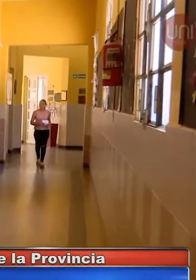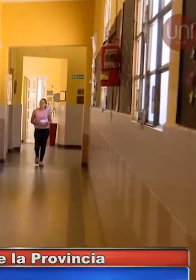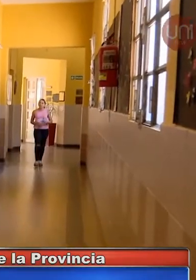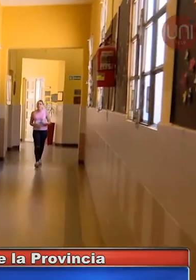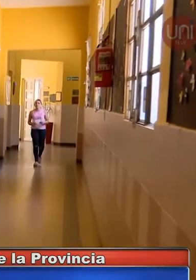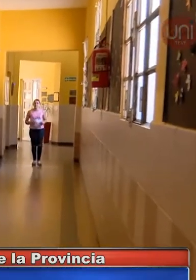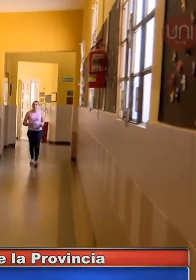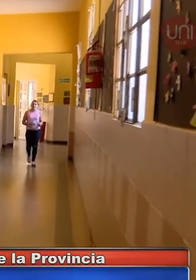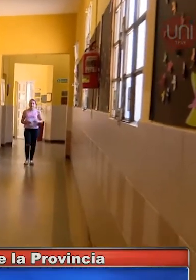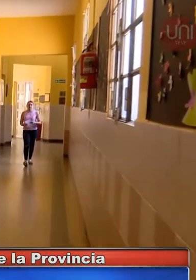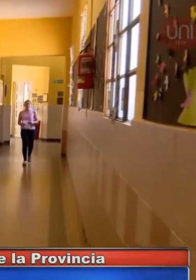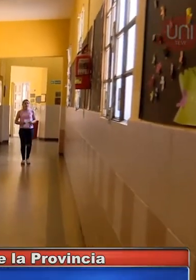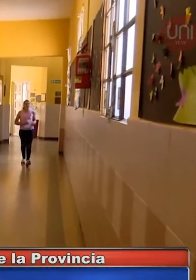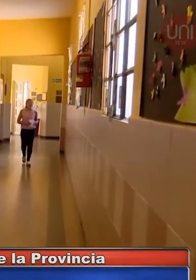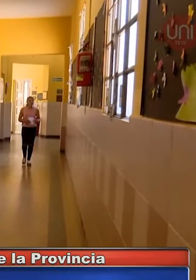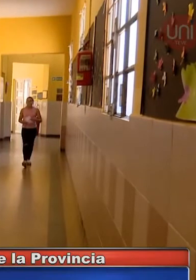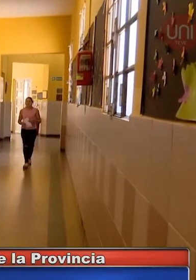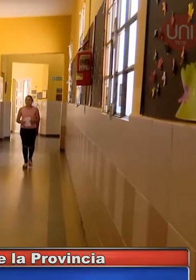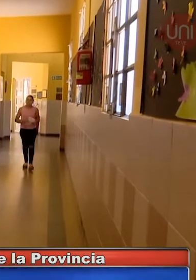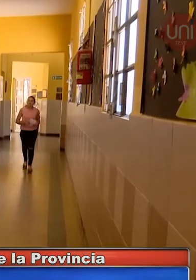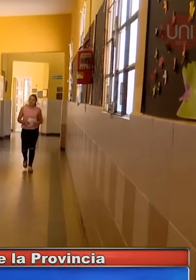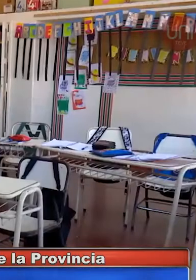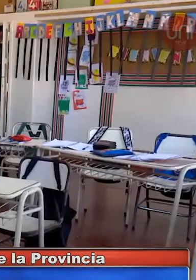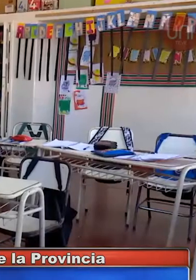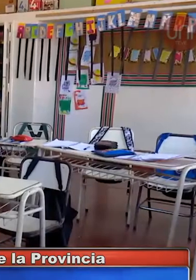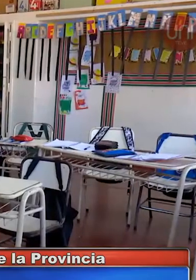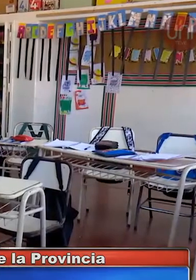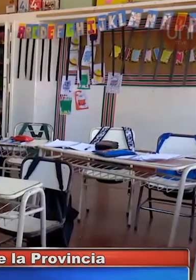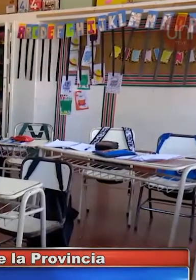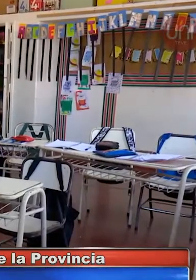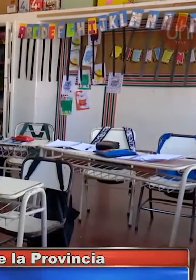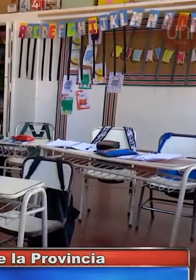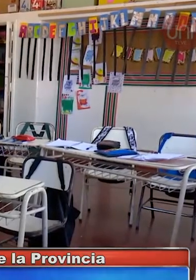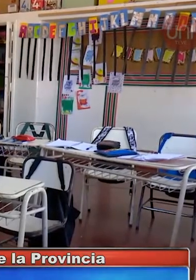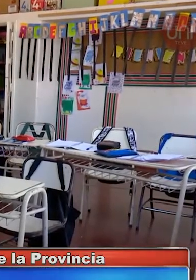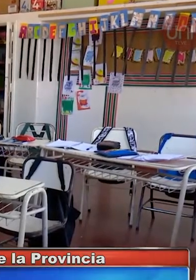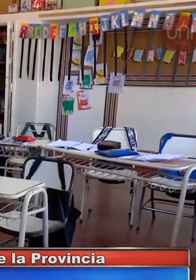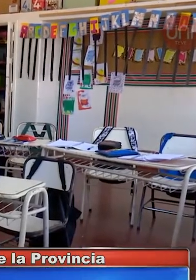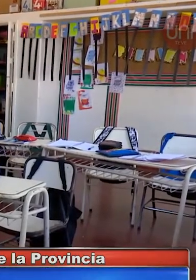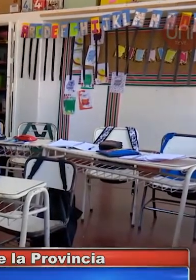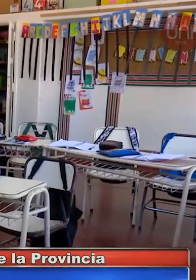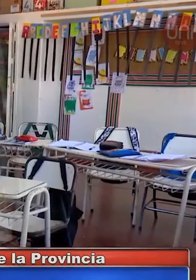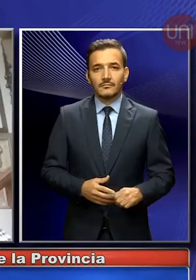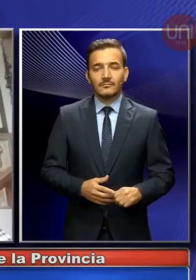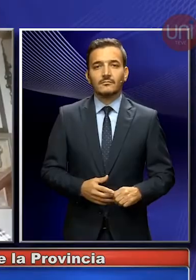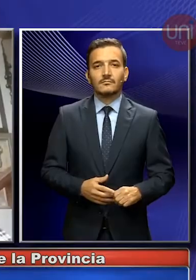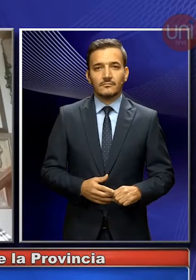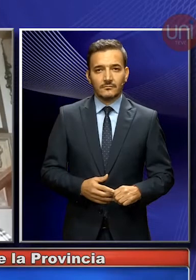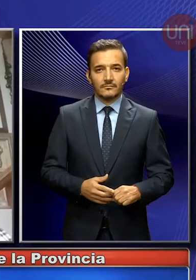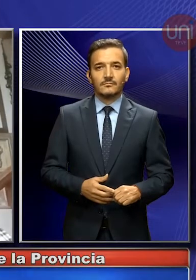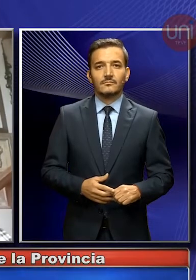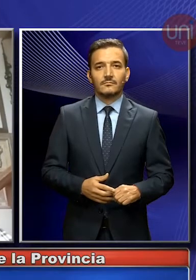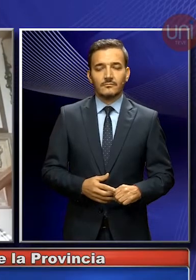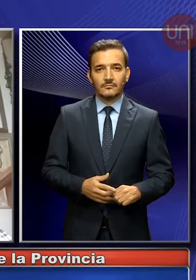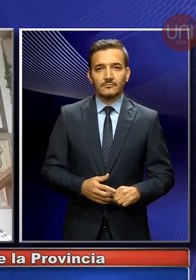muy importante como medida de cuidado, además del tapabocas, el lavado de manos permanente,